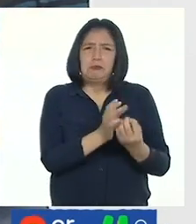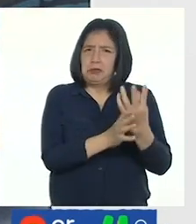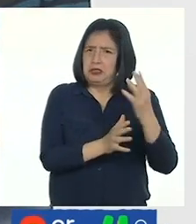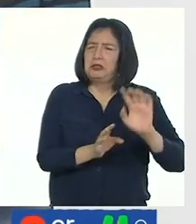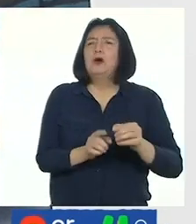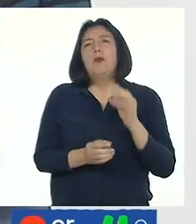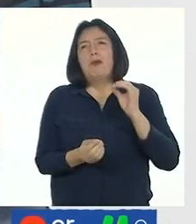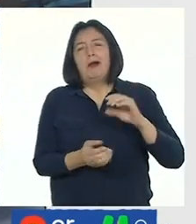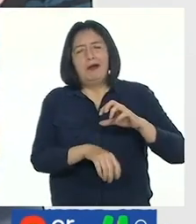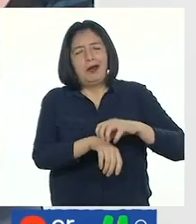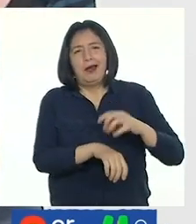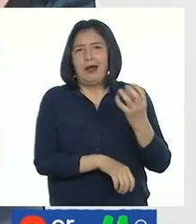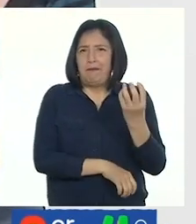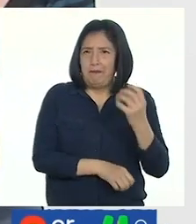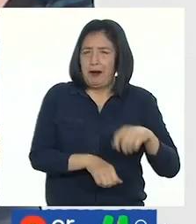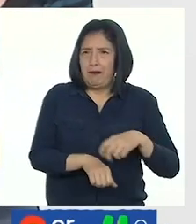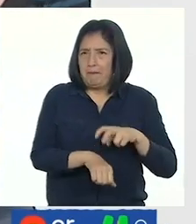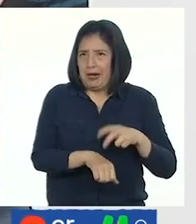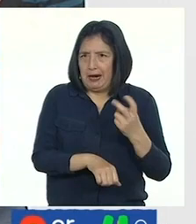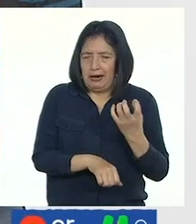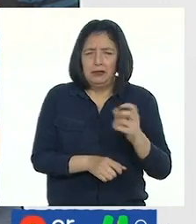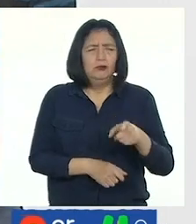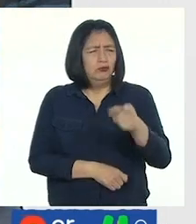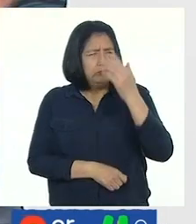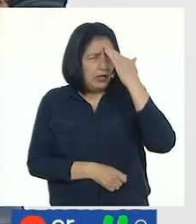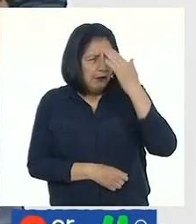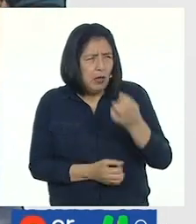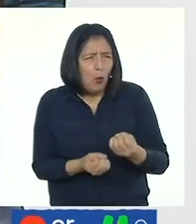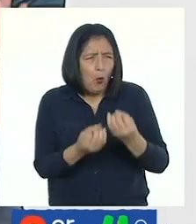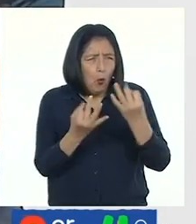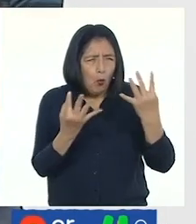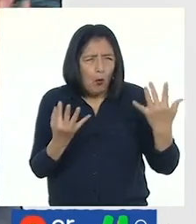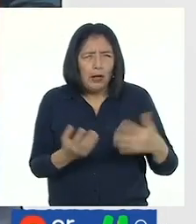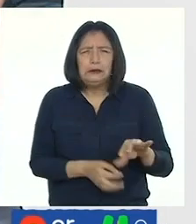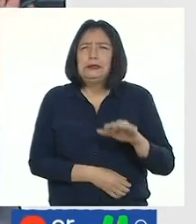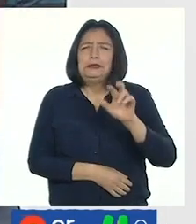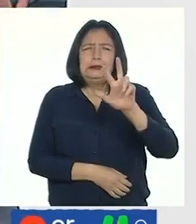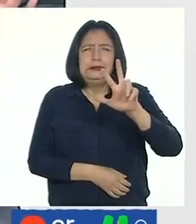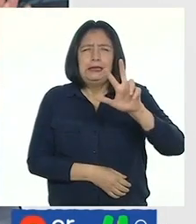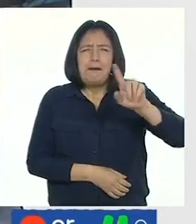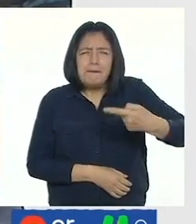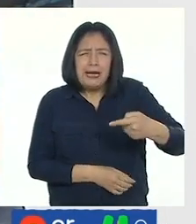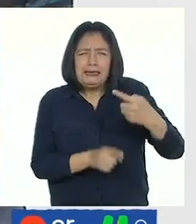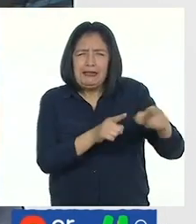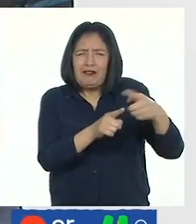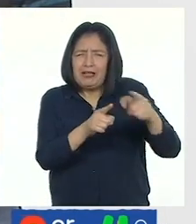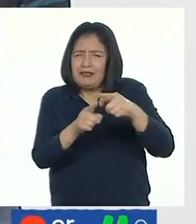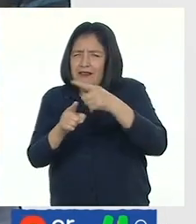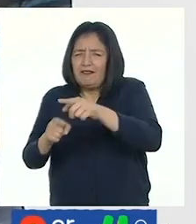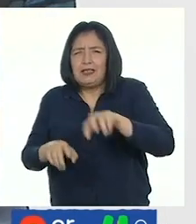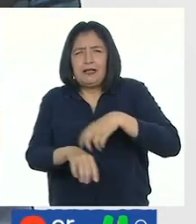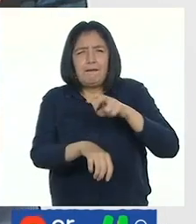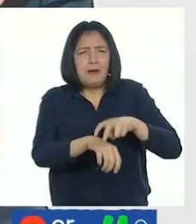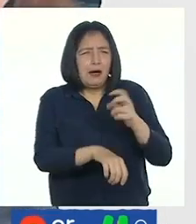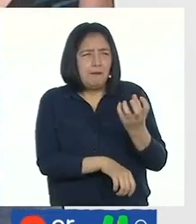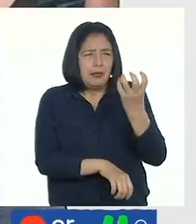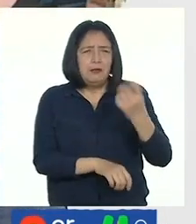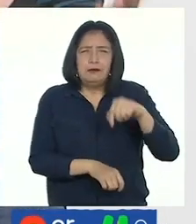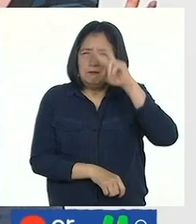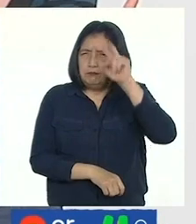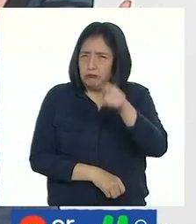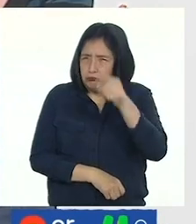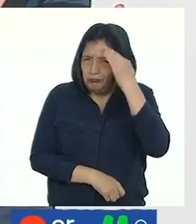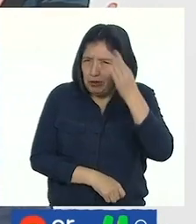así como la papa. ¿Sabían que hay alrededor de 3.000 variedades de papas en el Perú?